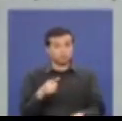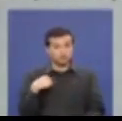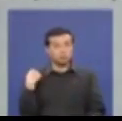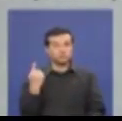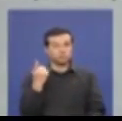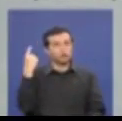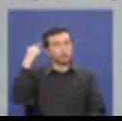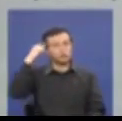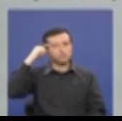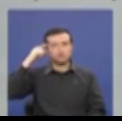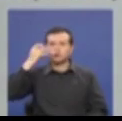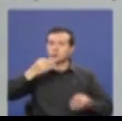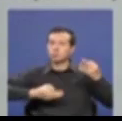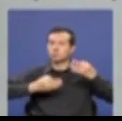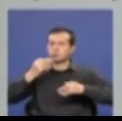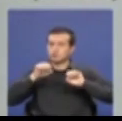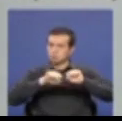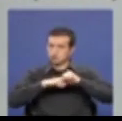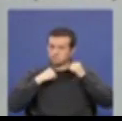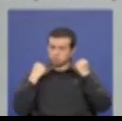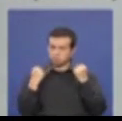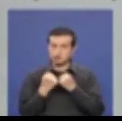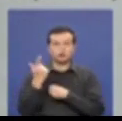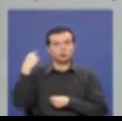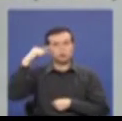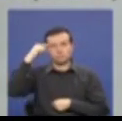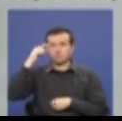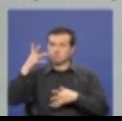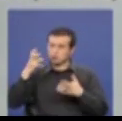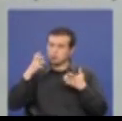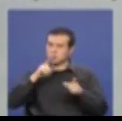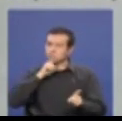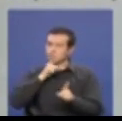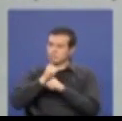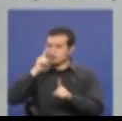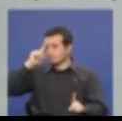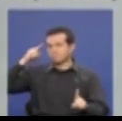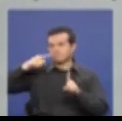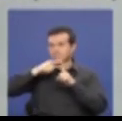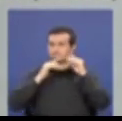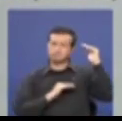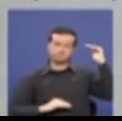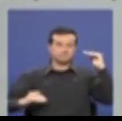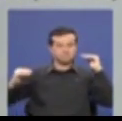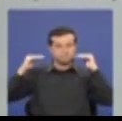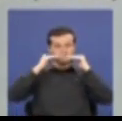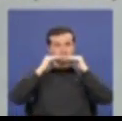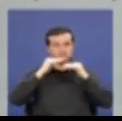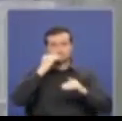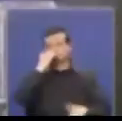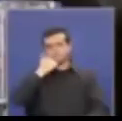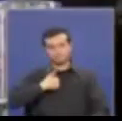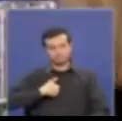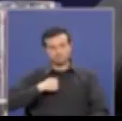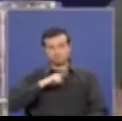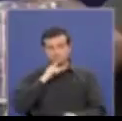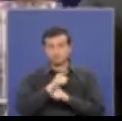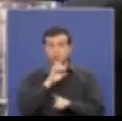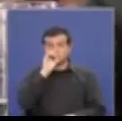nosotros somos el gobierno de la justicia social, el gobierno de la búsqueda de la equidad. Esto es uno de nuestros mayores orgullos.